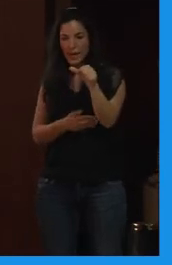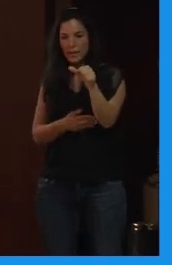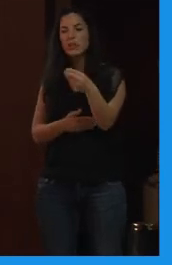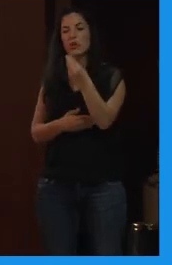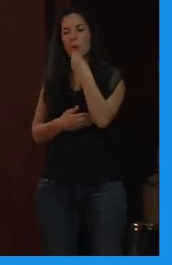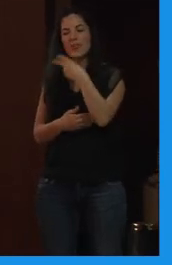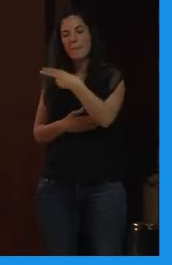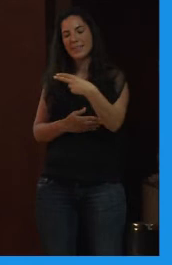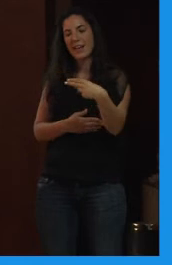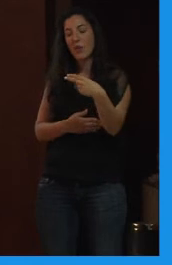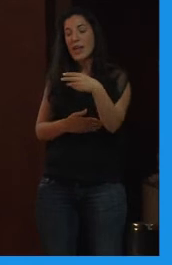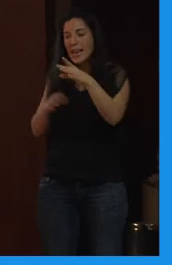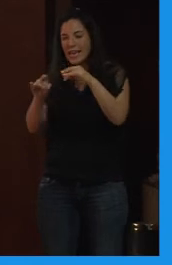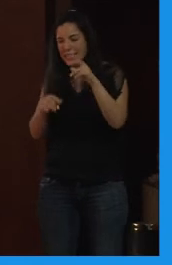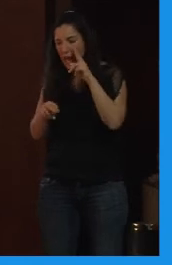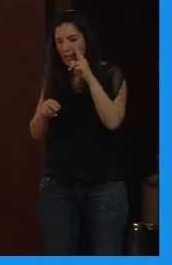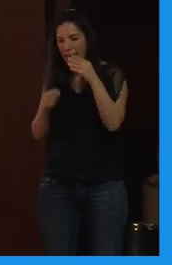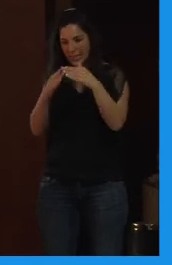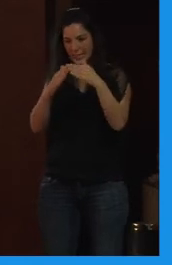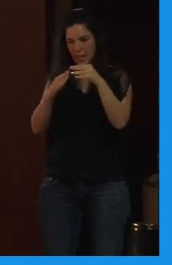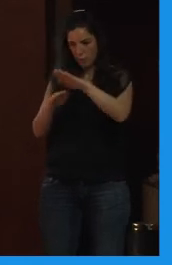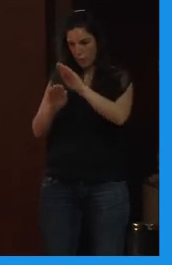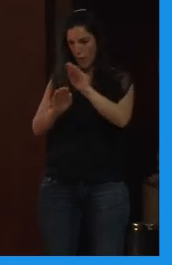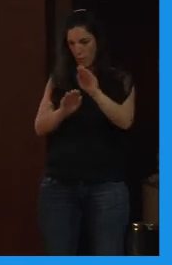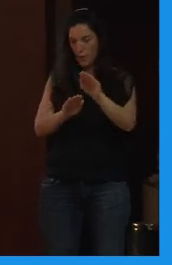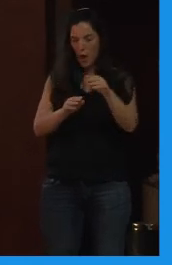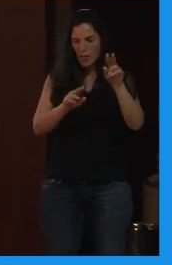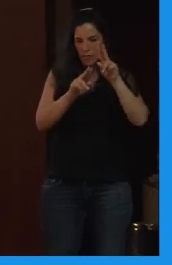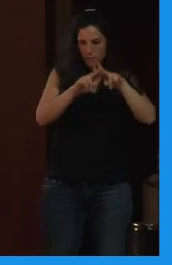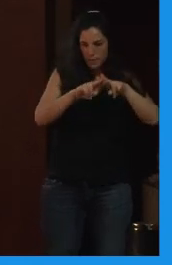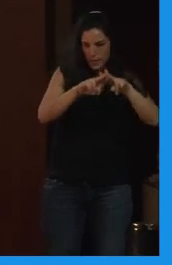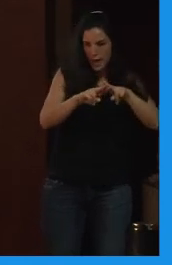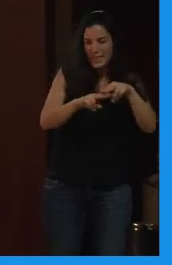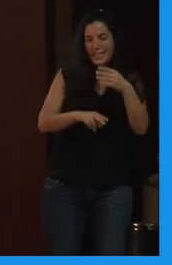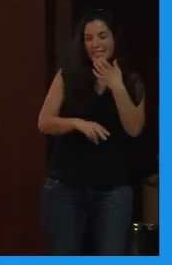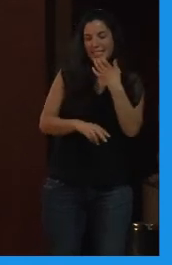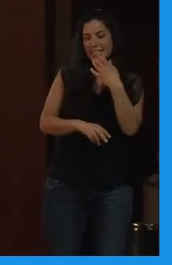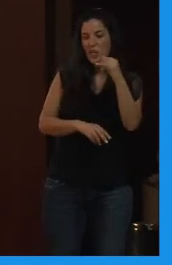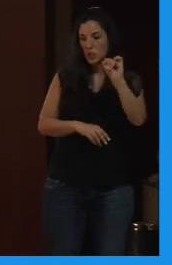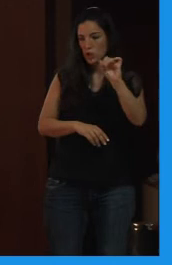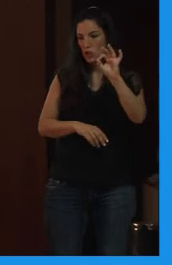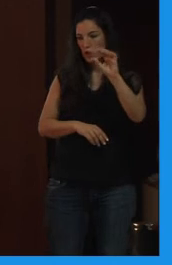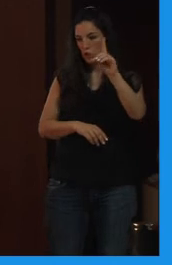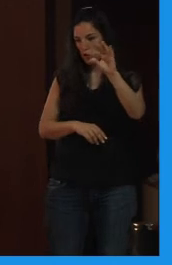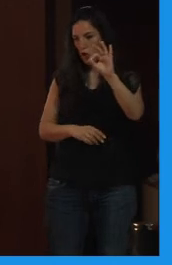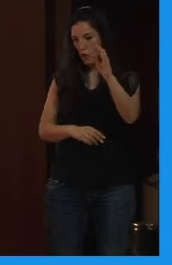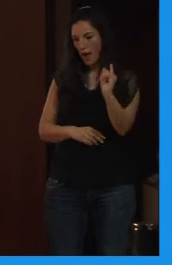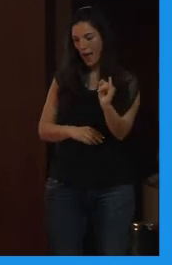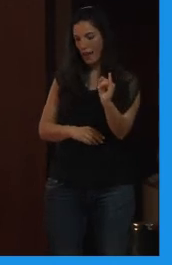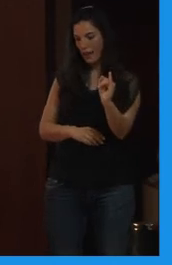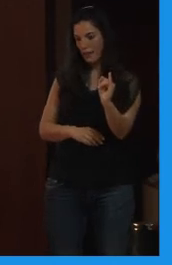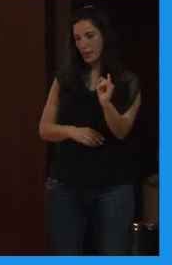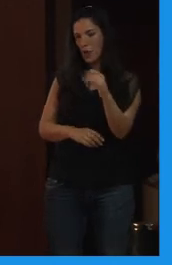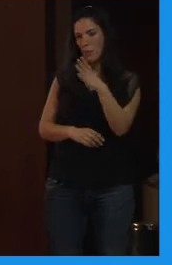casas, confirmarlo y cuando vayáis, que sea yodada. No la vuestra, sino la de todos los pacientes, la de todo el